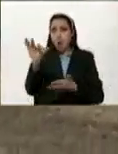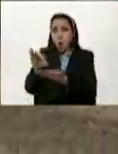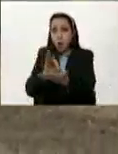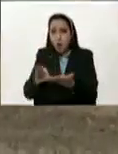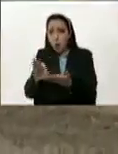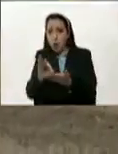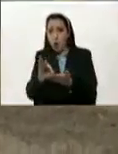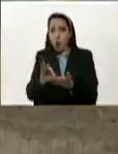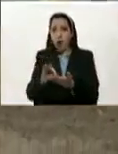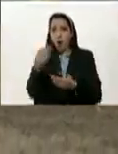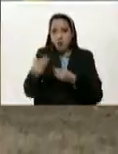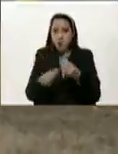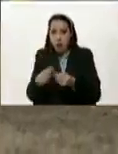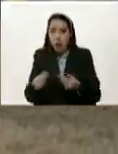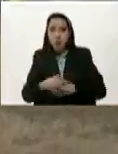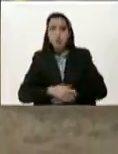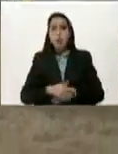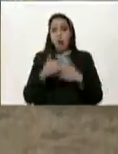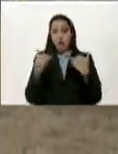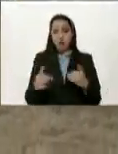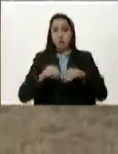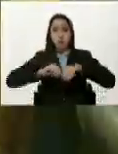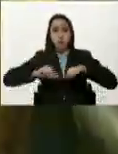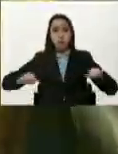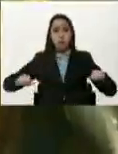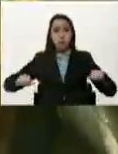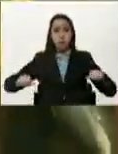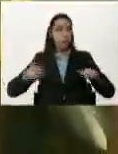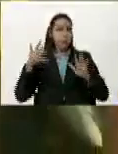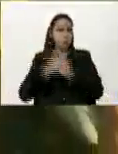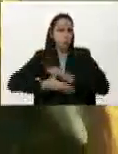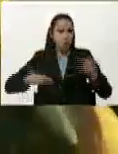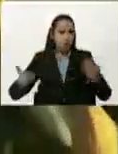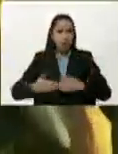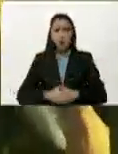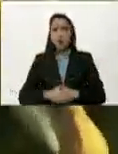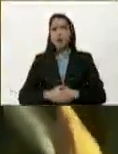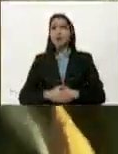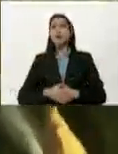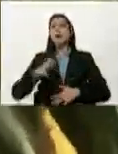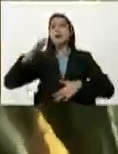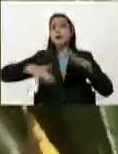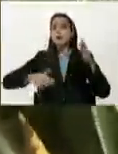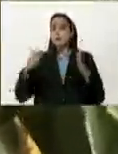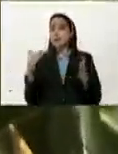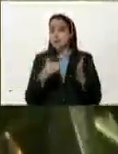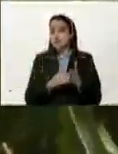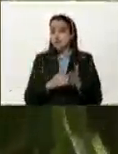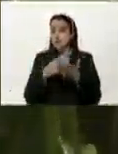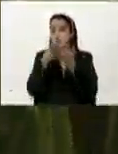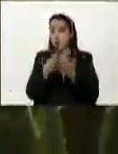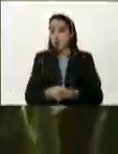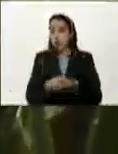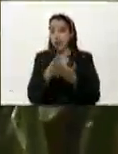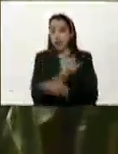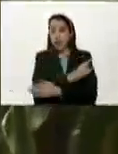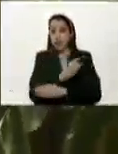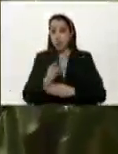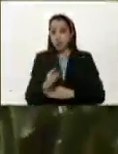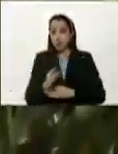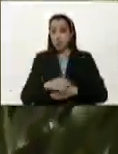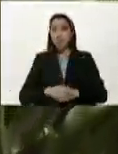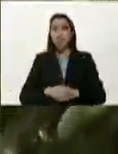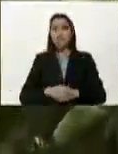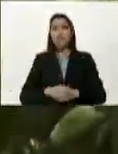acá en este sector es de aproximadamente unas 15.000 toneladas de soya que